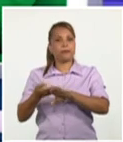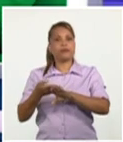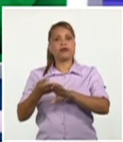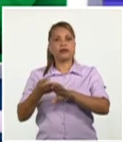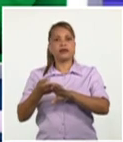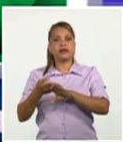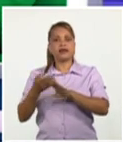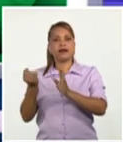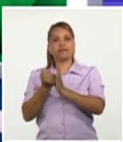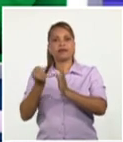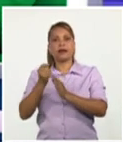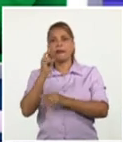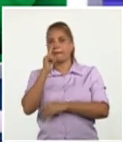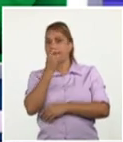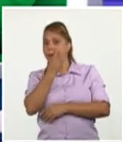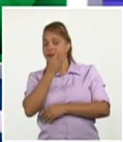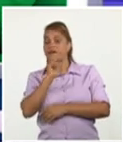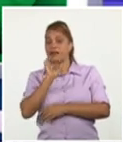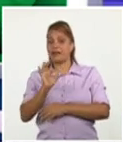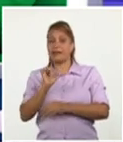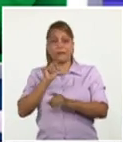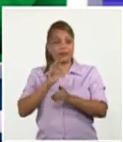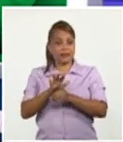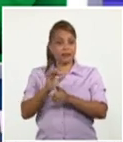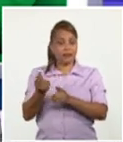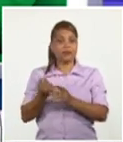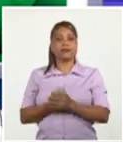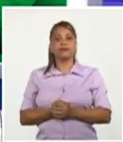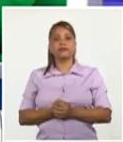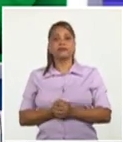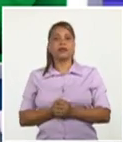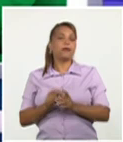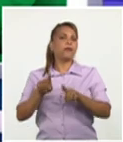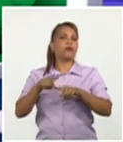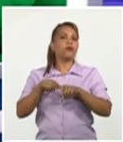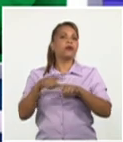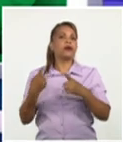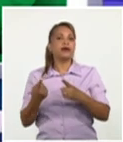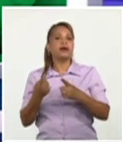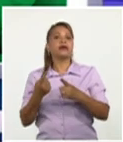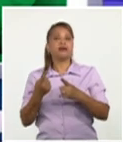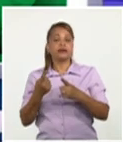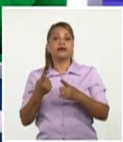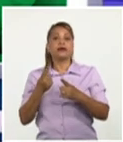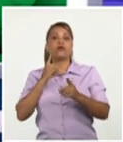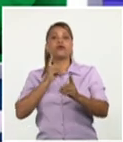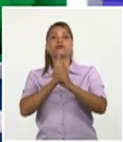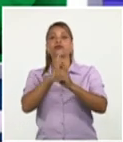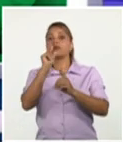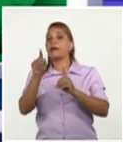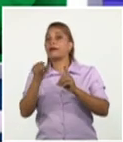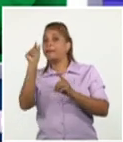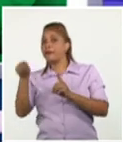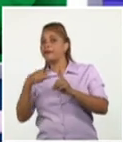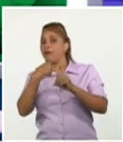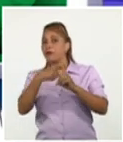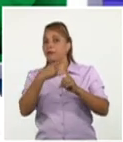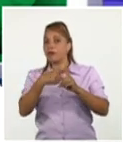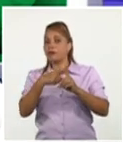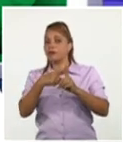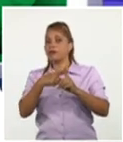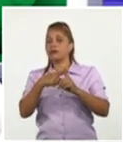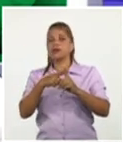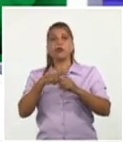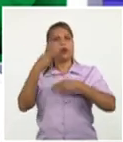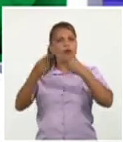diagnóstico inicial. Él se diagnostica por ser contacto de un caso confirmado. Cuando se le realiza el PCR